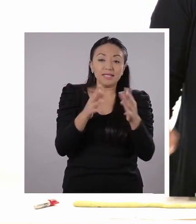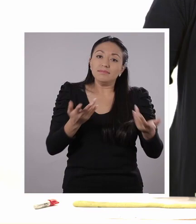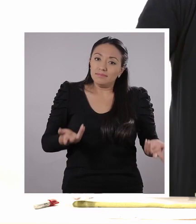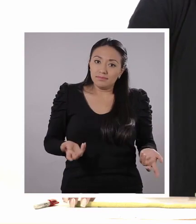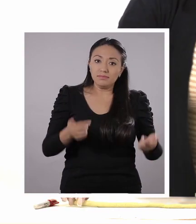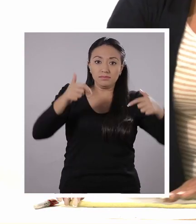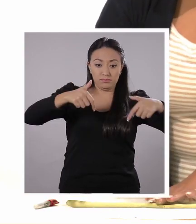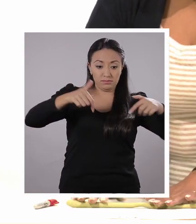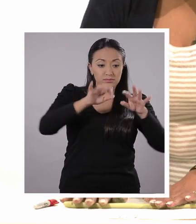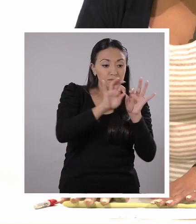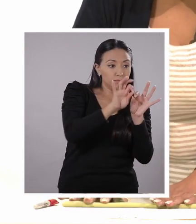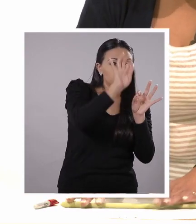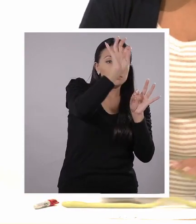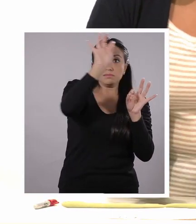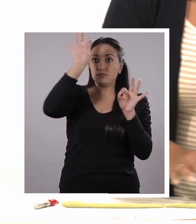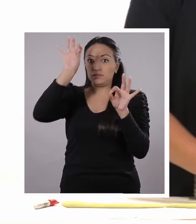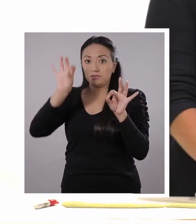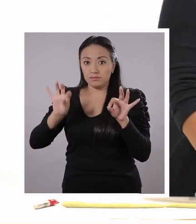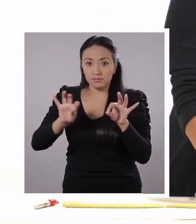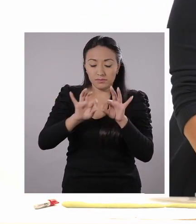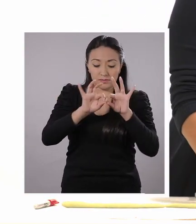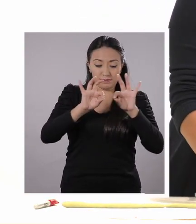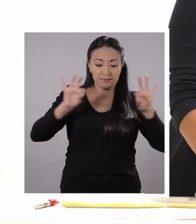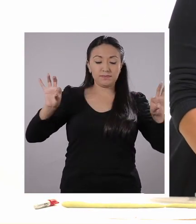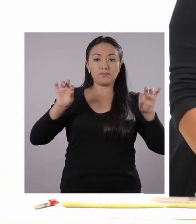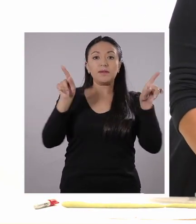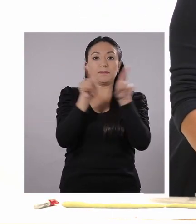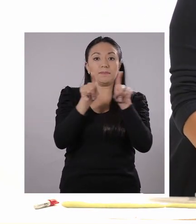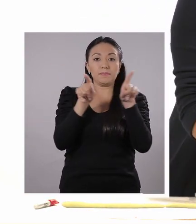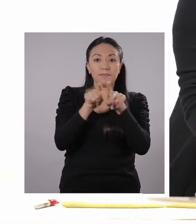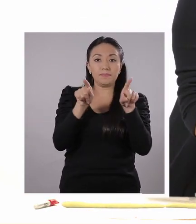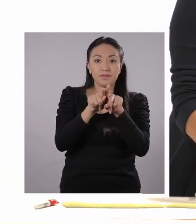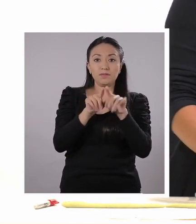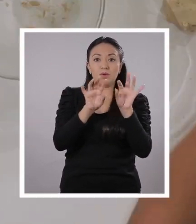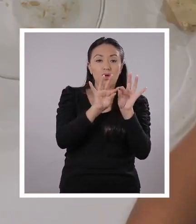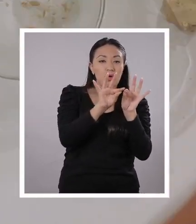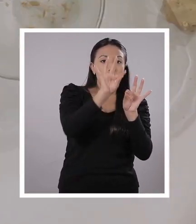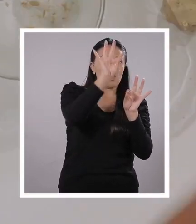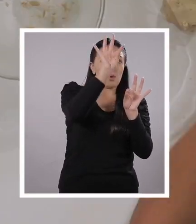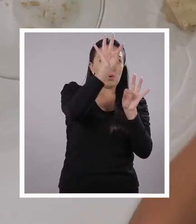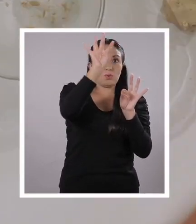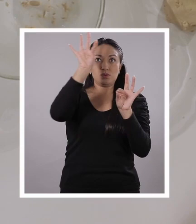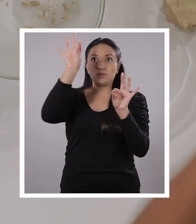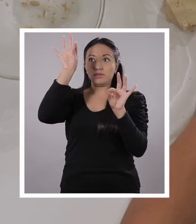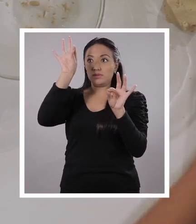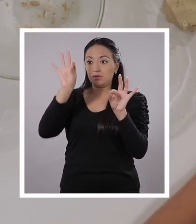Así que a esta línea grande le vamos a separar en 4 líneas iguales.